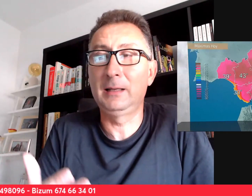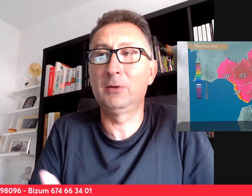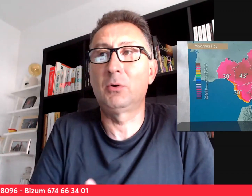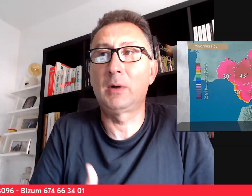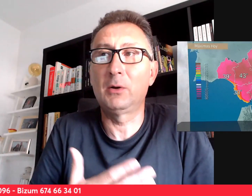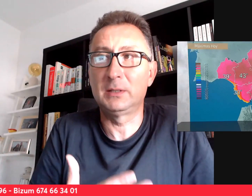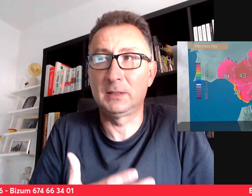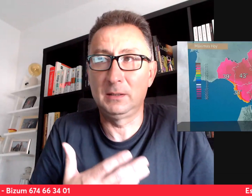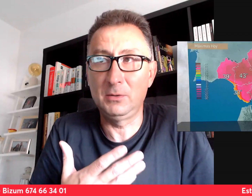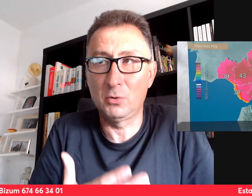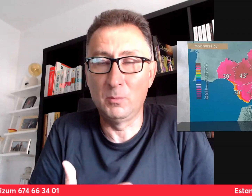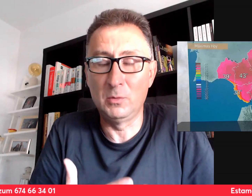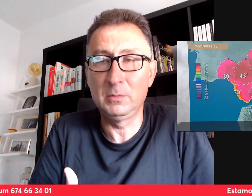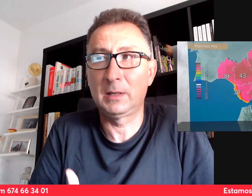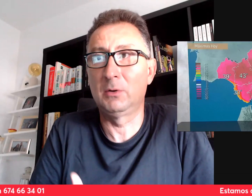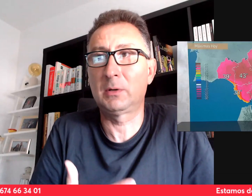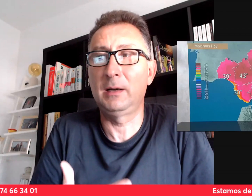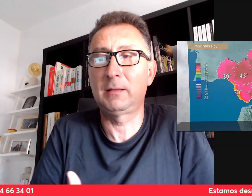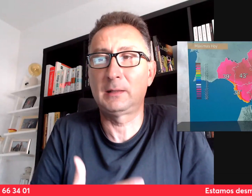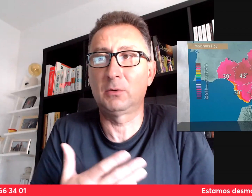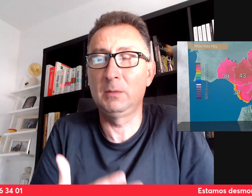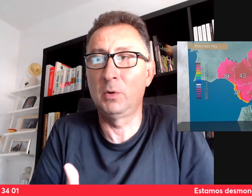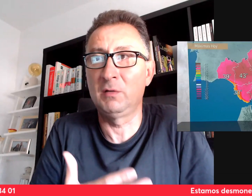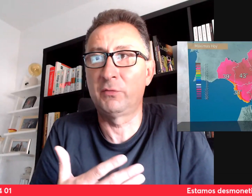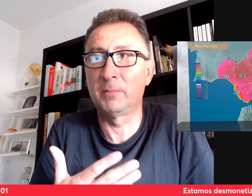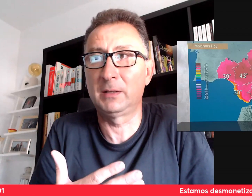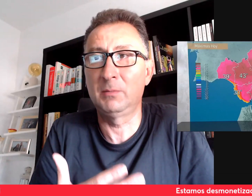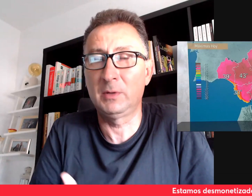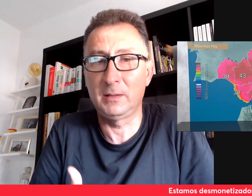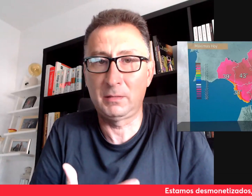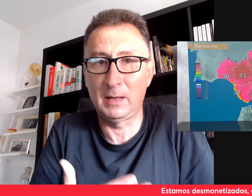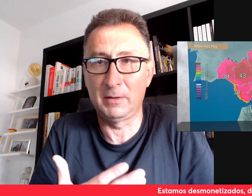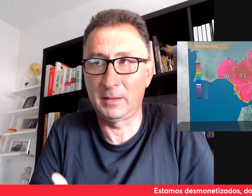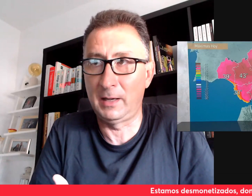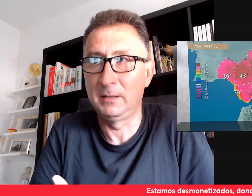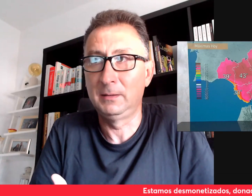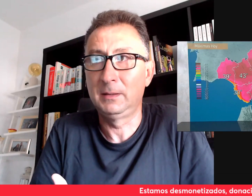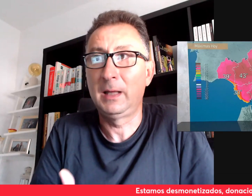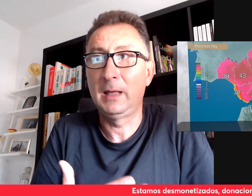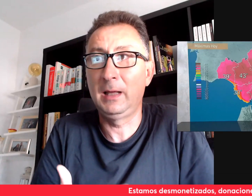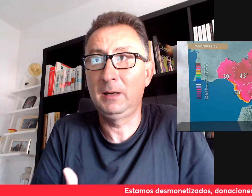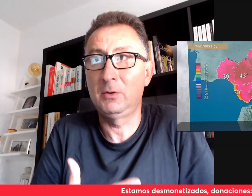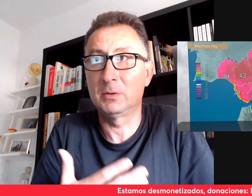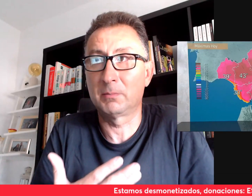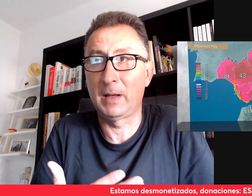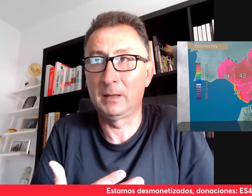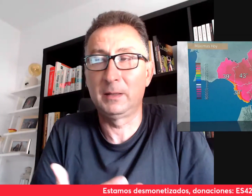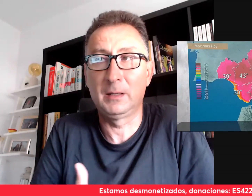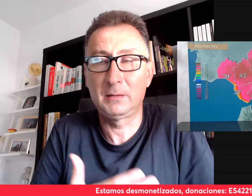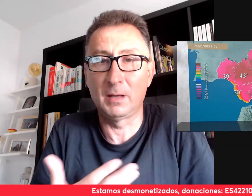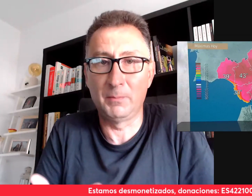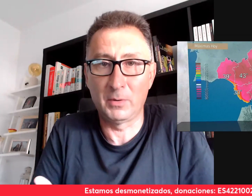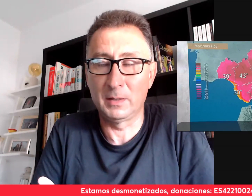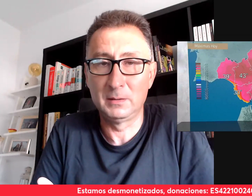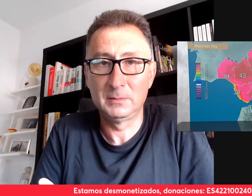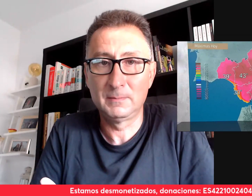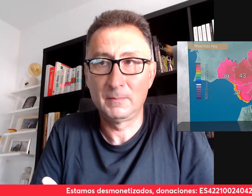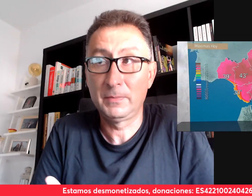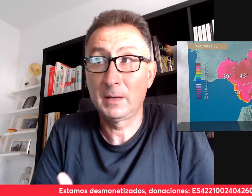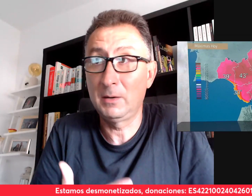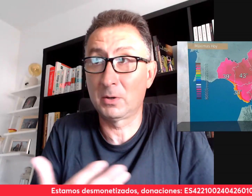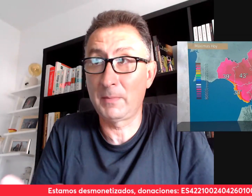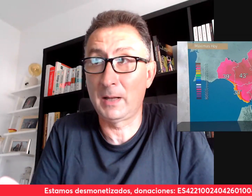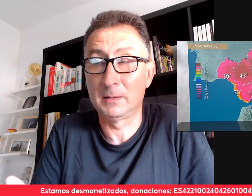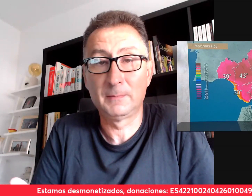alguien con algo de sentido común que no realiza terrorismo informativo y que dice la verdad Es lo normal en esta época